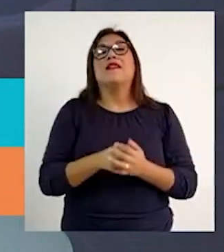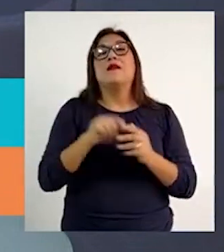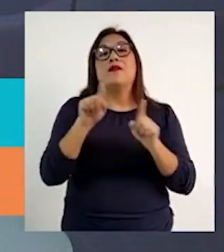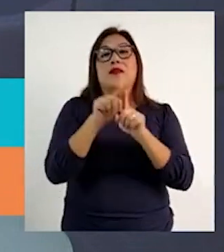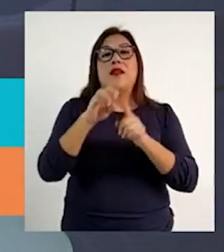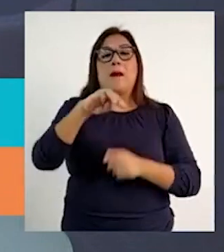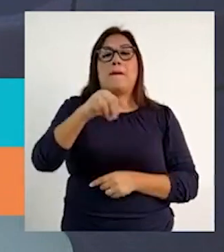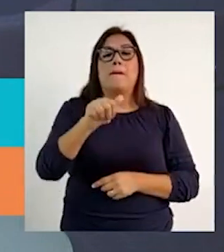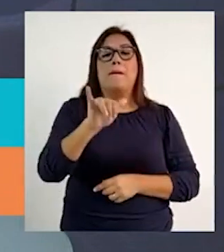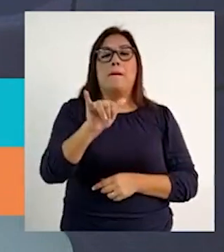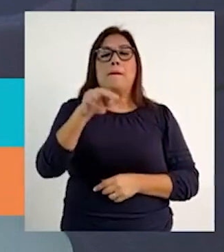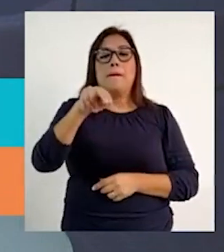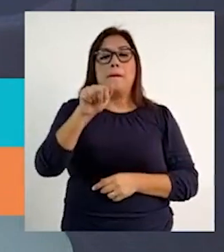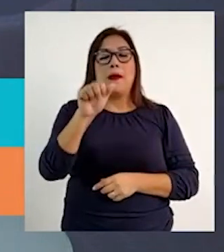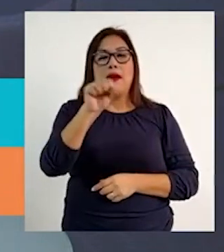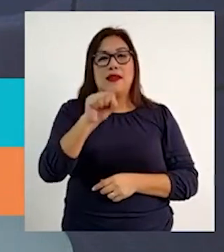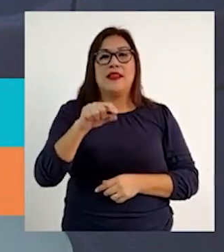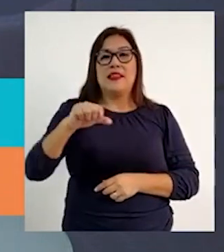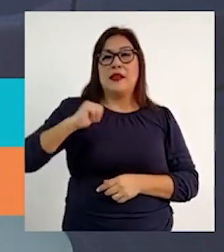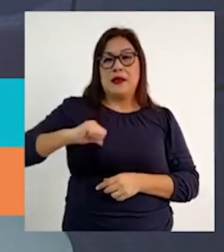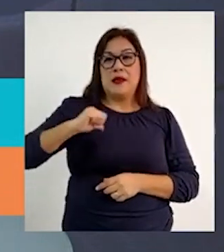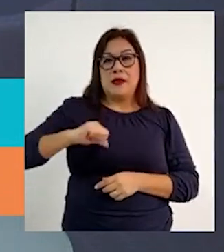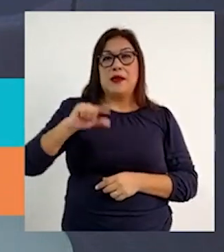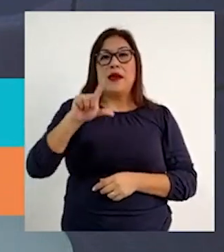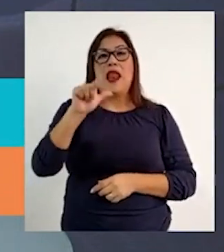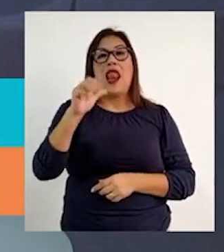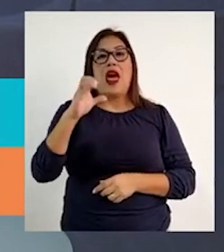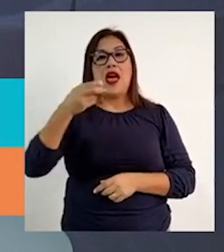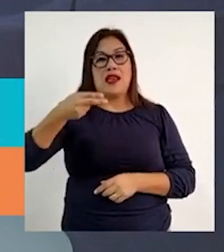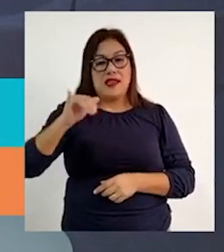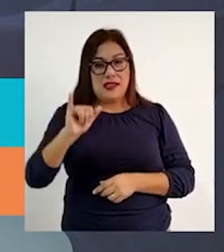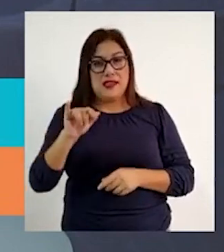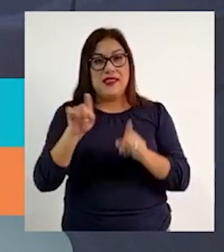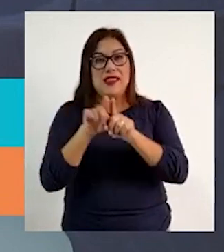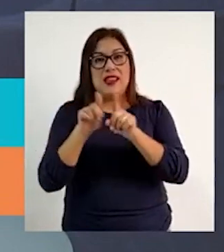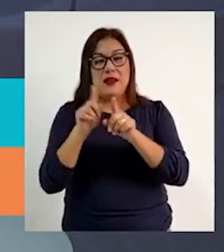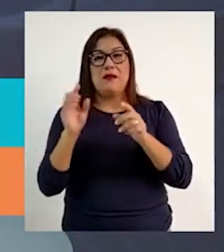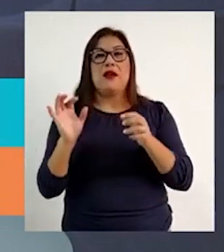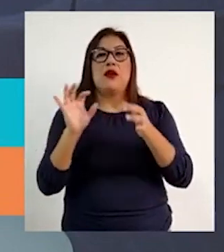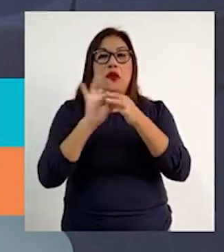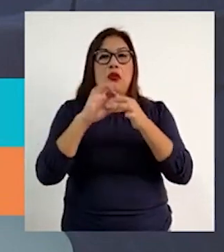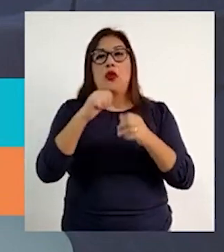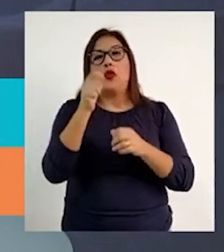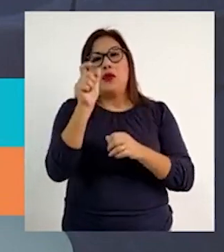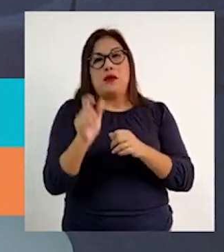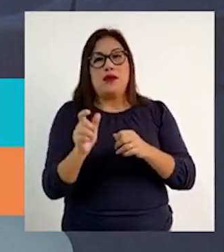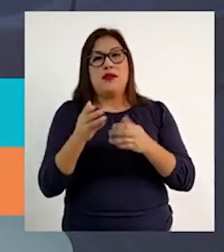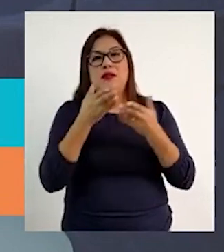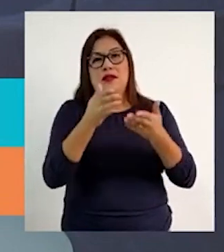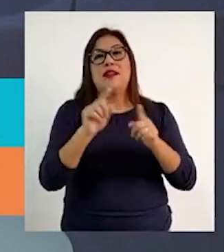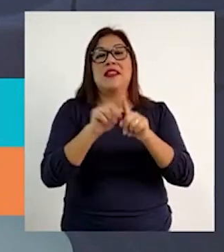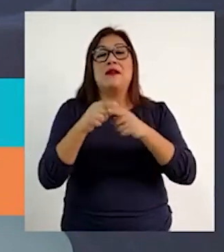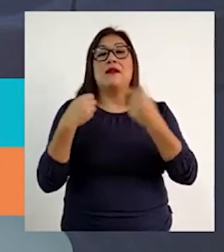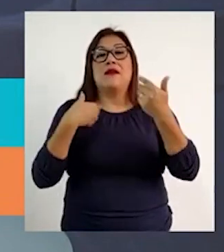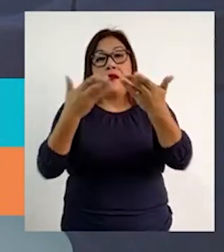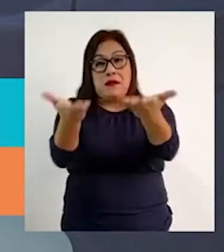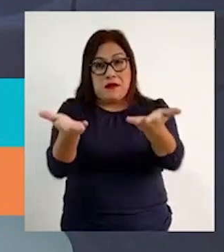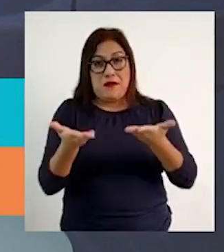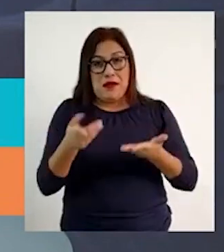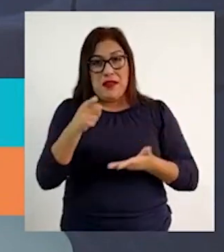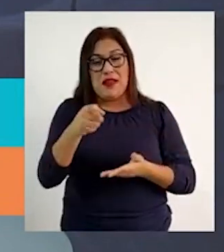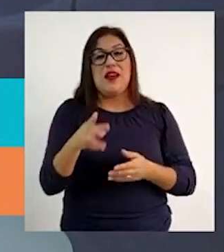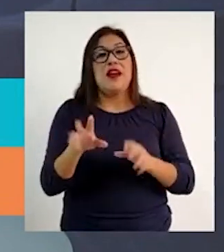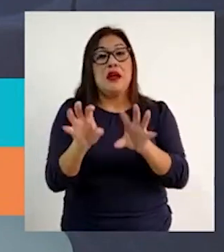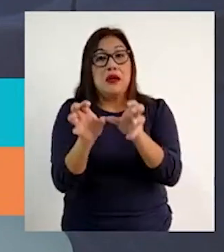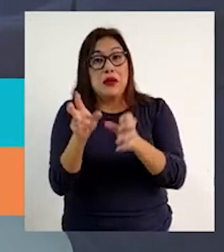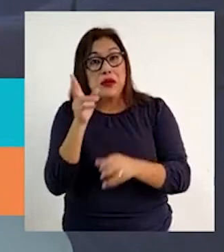Maynas. Y también Lachi va a dar un concierto ahí, se va a presentar con Lita Peso. Y estoy aquí para invitar a todos los radioyentes al